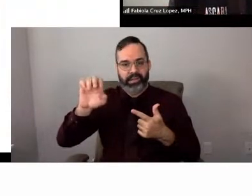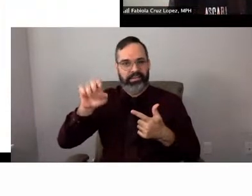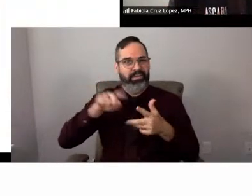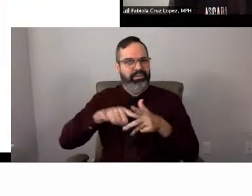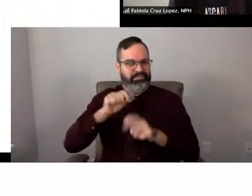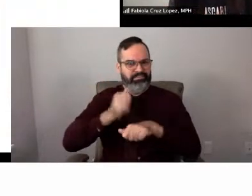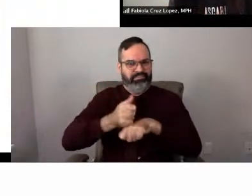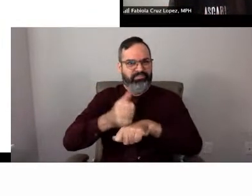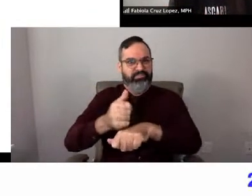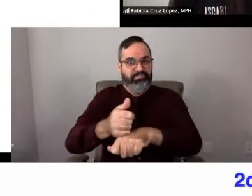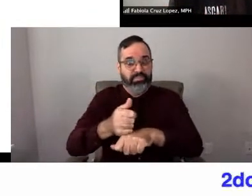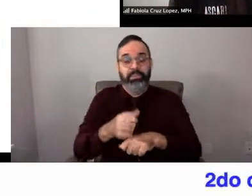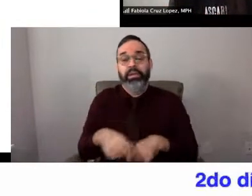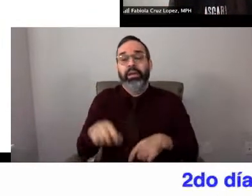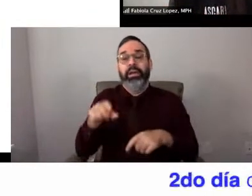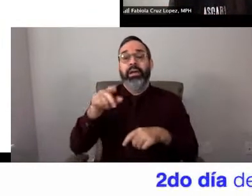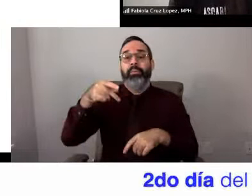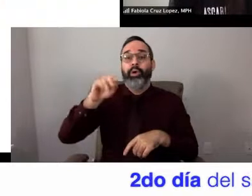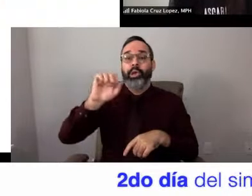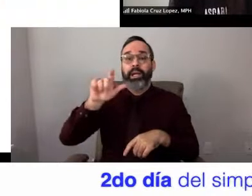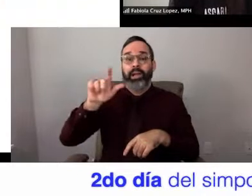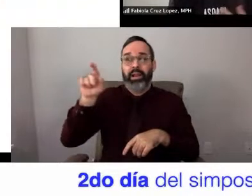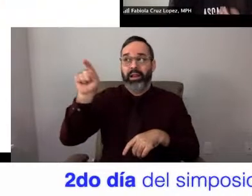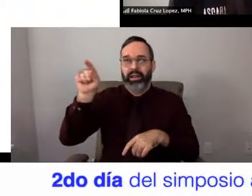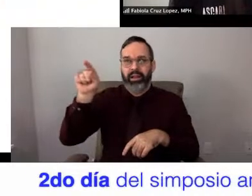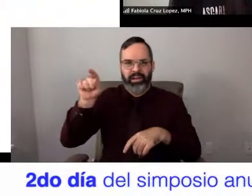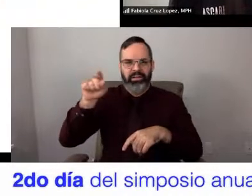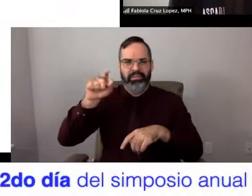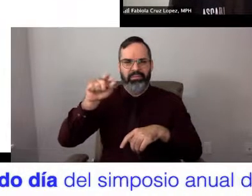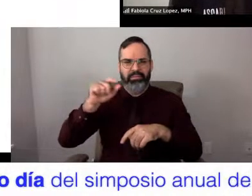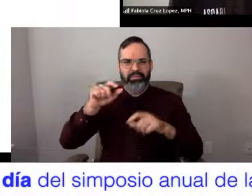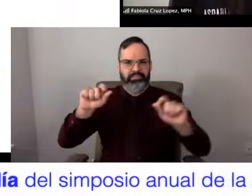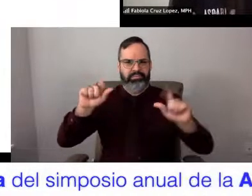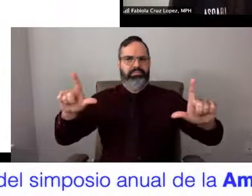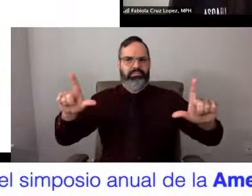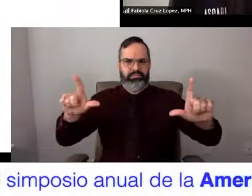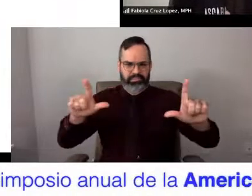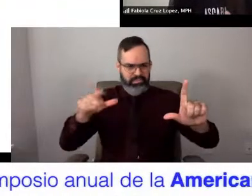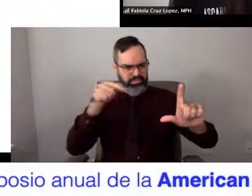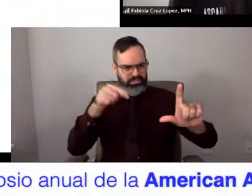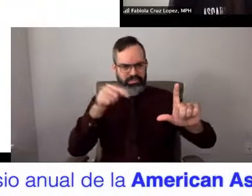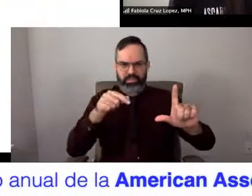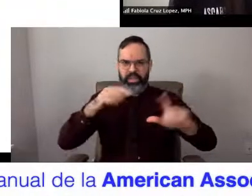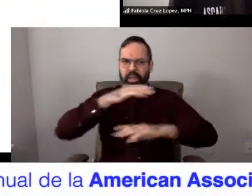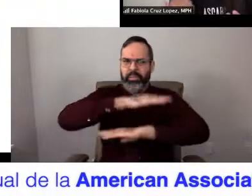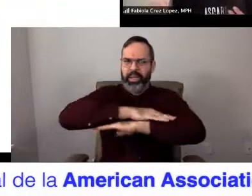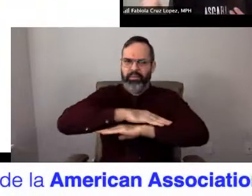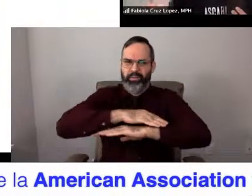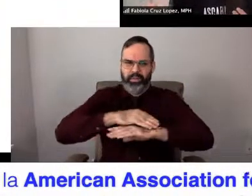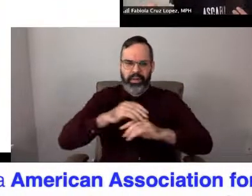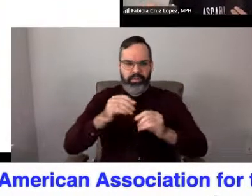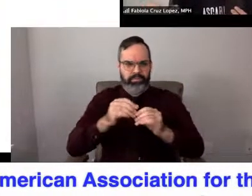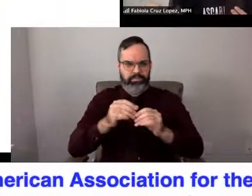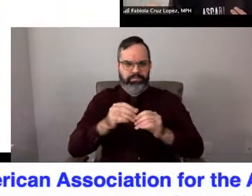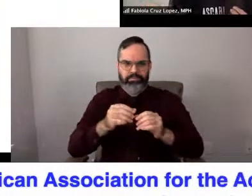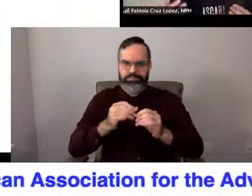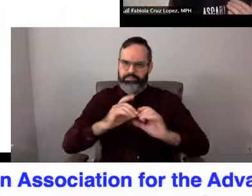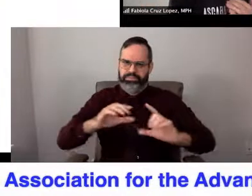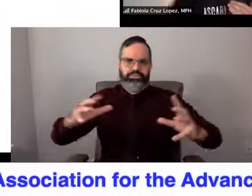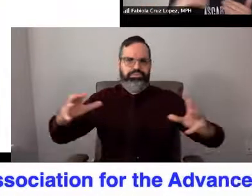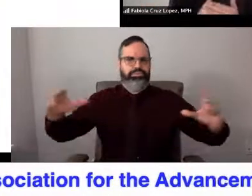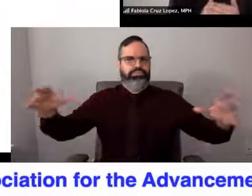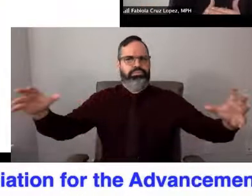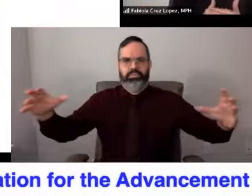el bioportal, una plataforma que ha crecido mucho, ha evolucionado muchísimo. De hecho, la respuesta municipal se